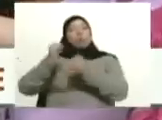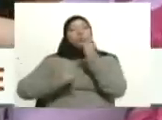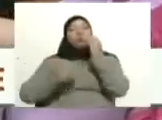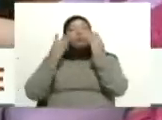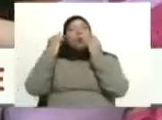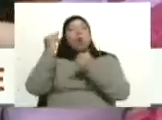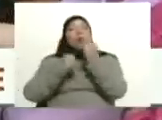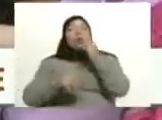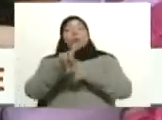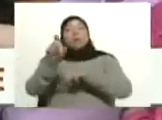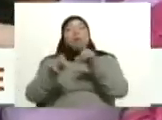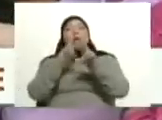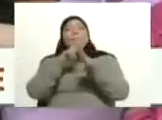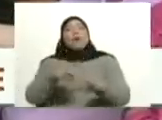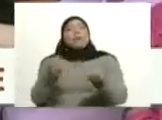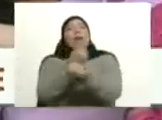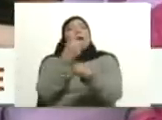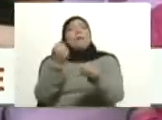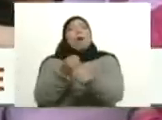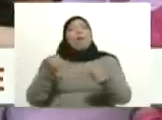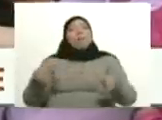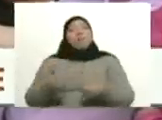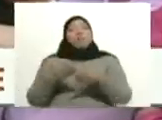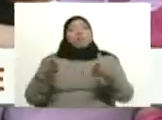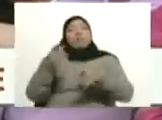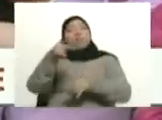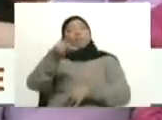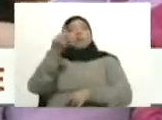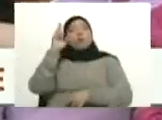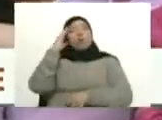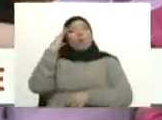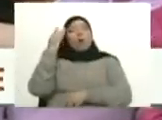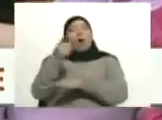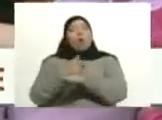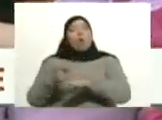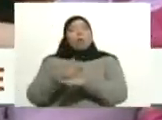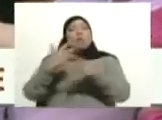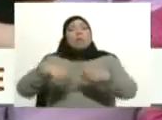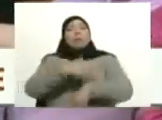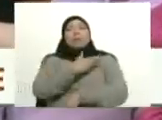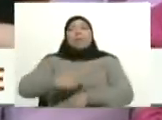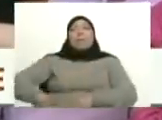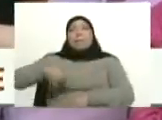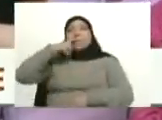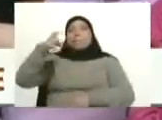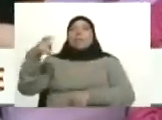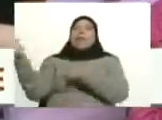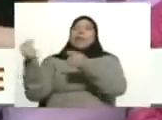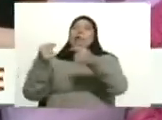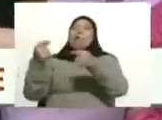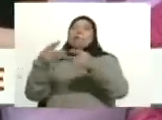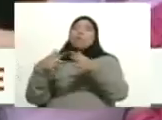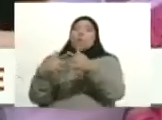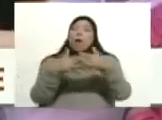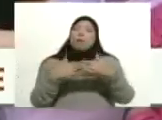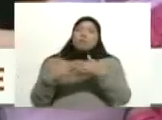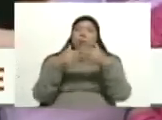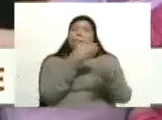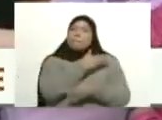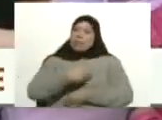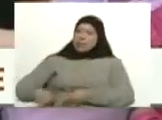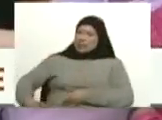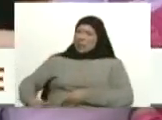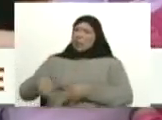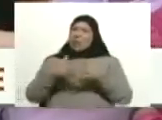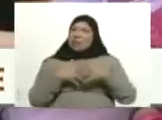Diputado, su respuesta sobre el trabajo de Bloomberg publicado ayer, que decía que usted y el presidente Nicolás Maduro estaban en negociaciones con el gobierno de Biden sobre unas